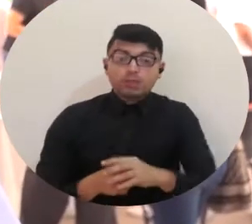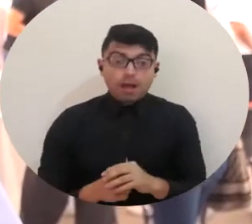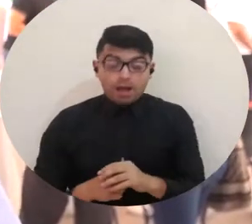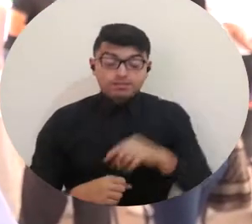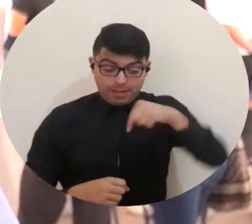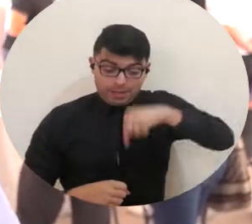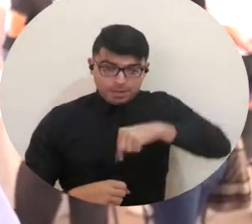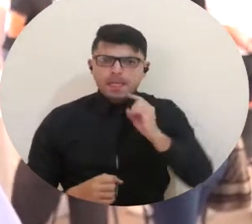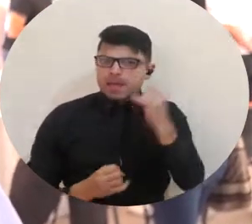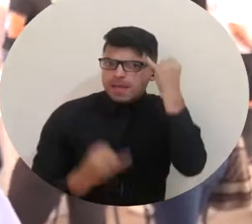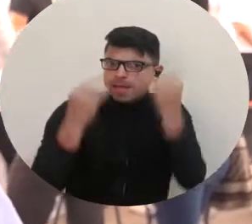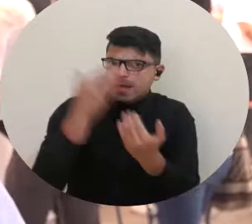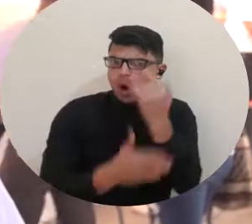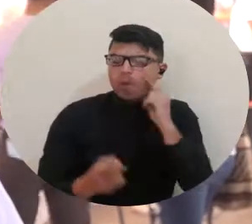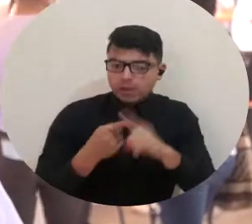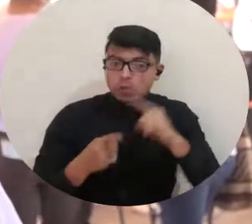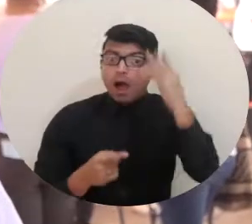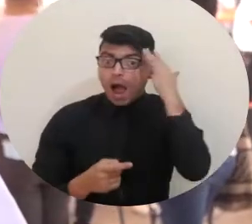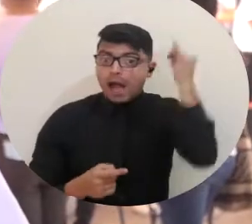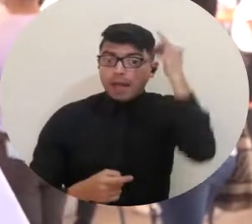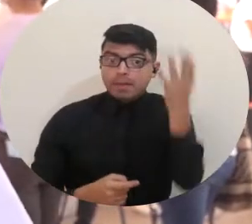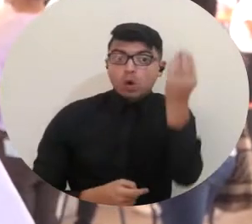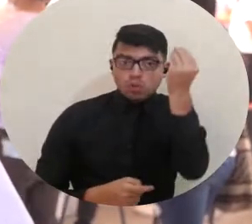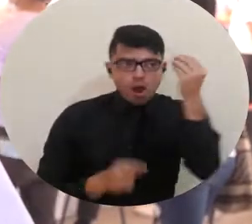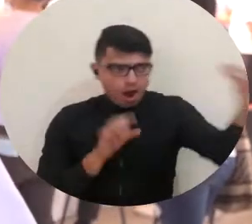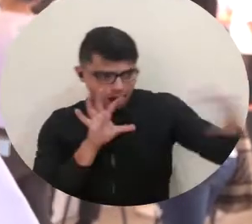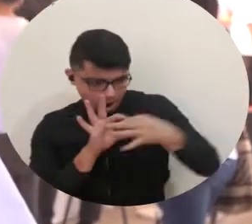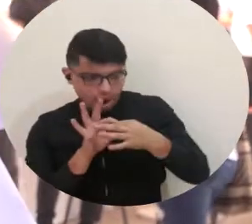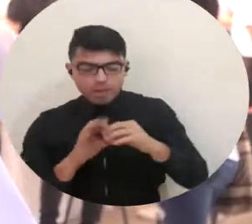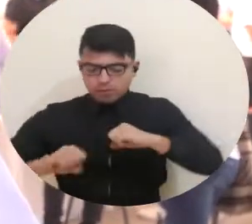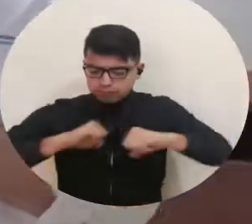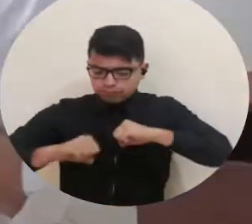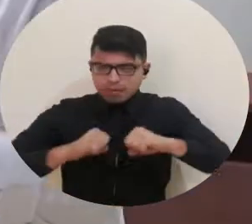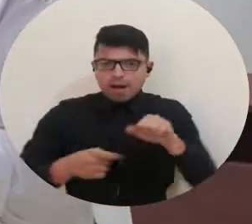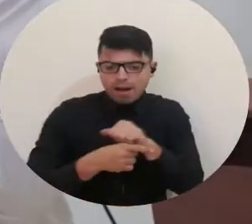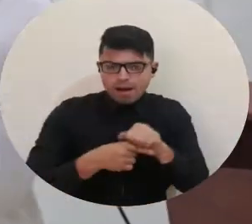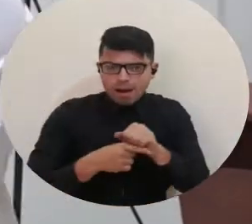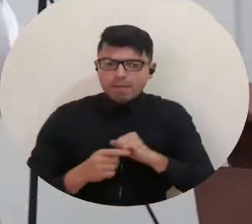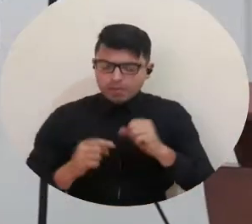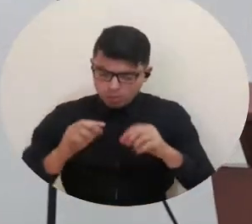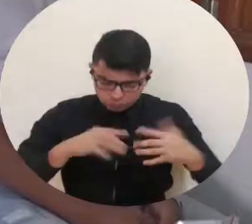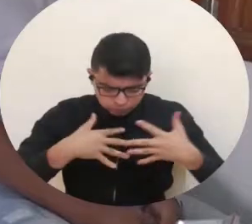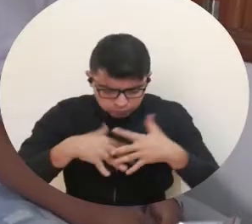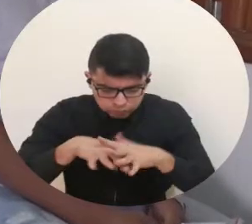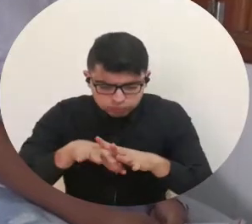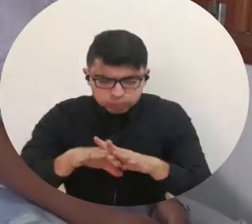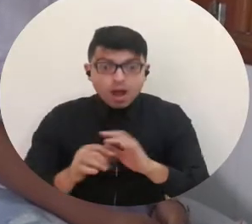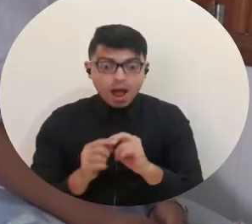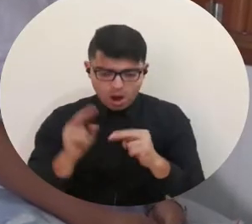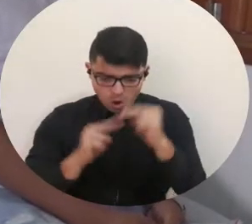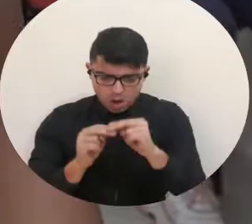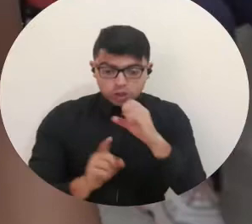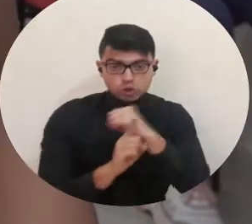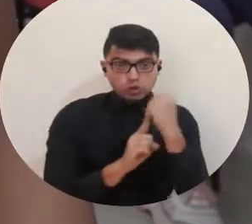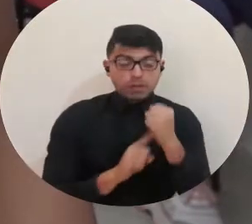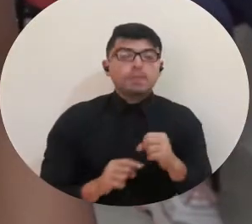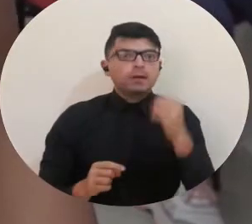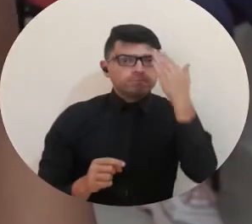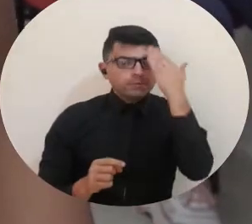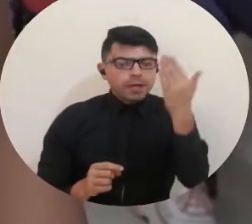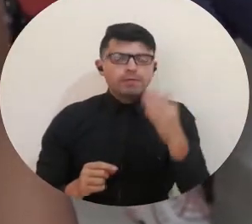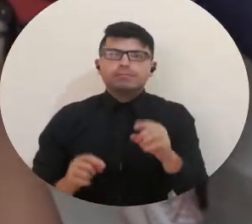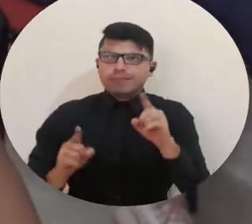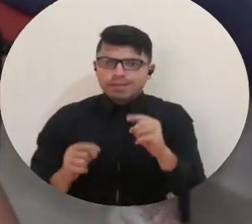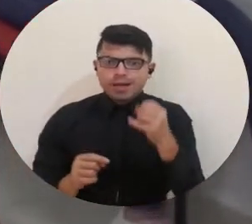a la que necesariamente se vincula la academia como un ejercicio de construcción de tejido productivo y social. En el caso del café